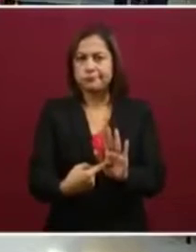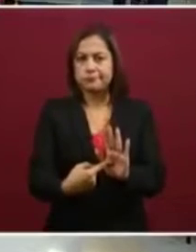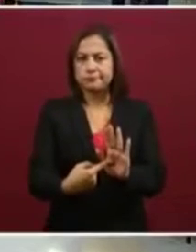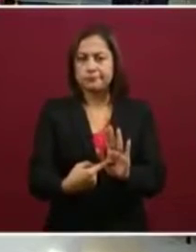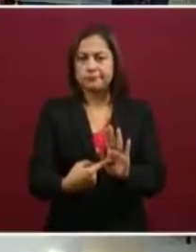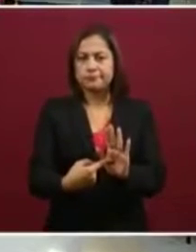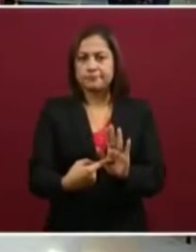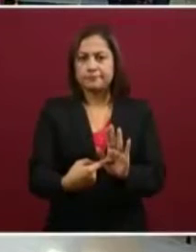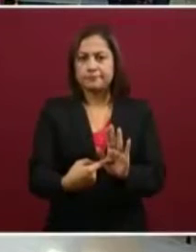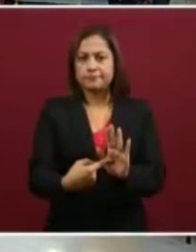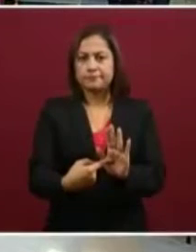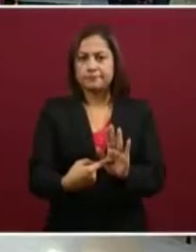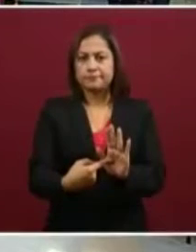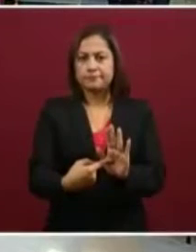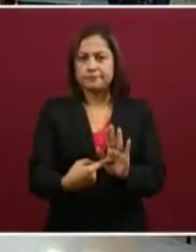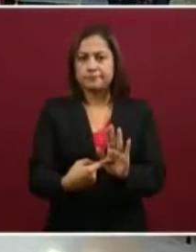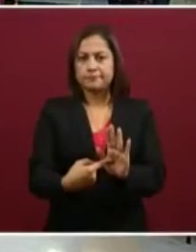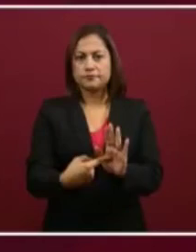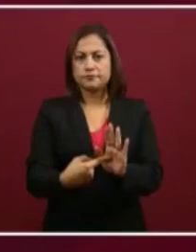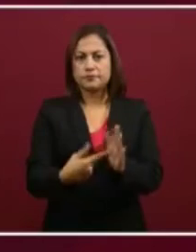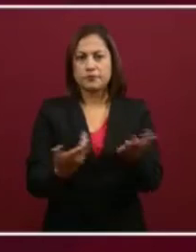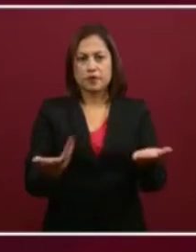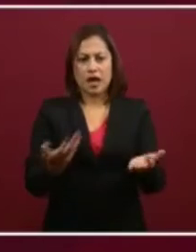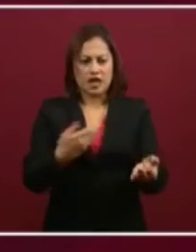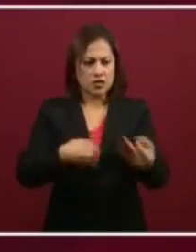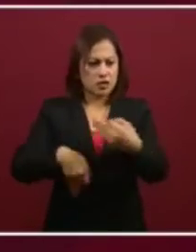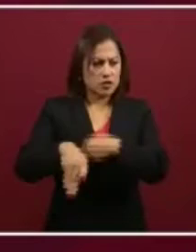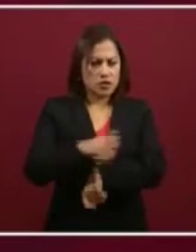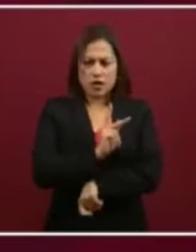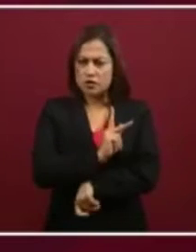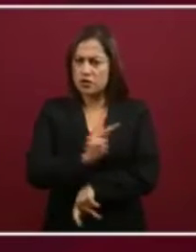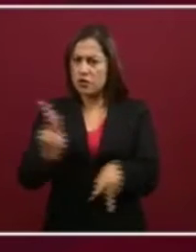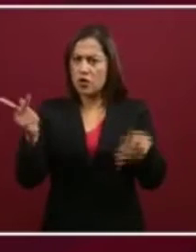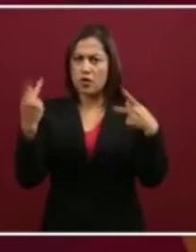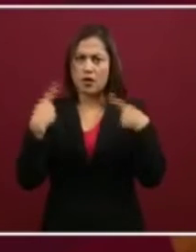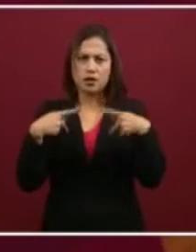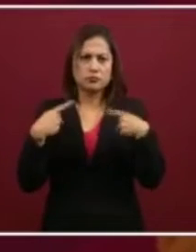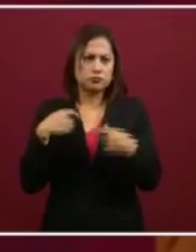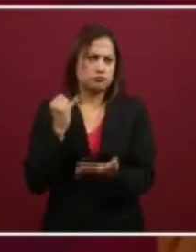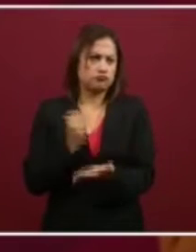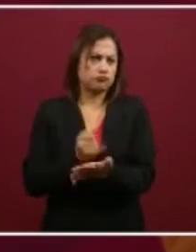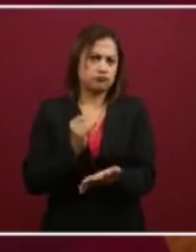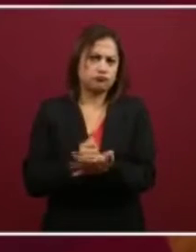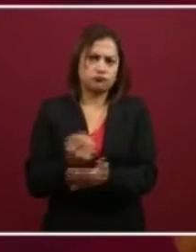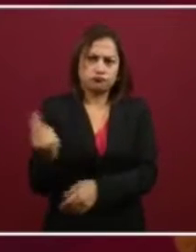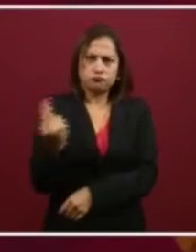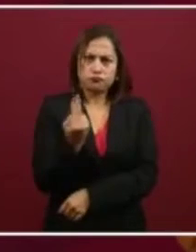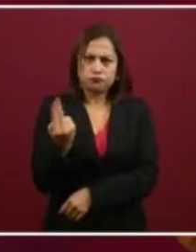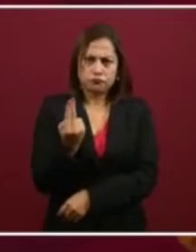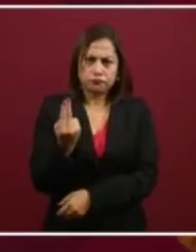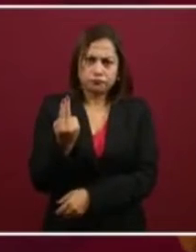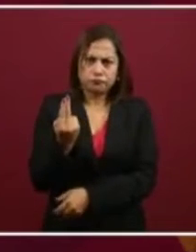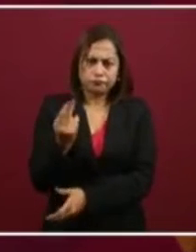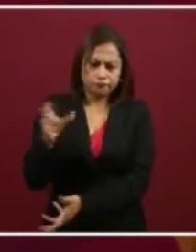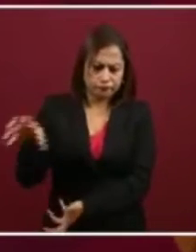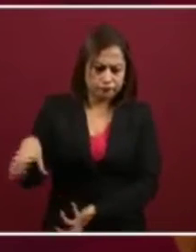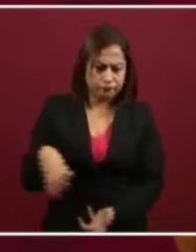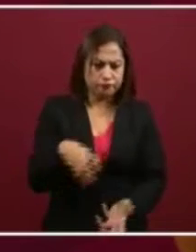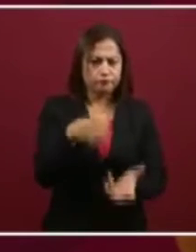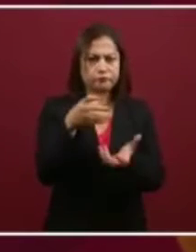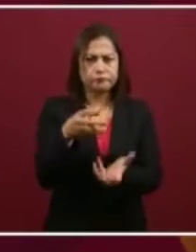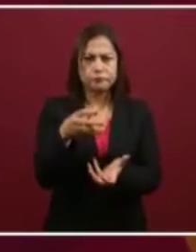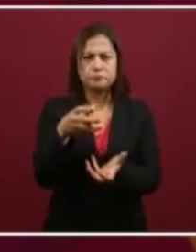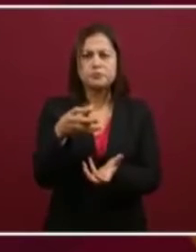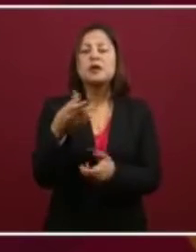Todos tenemos que contribuir. Lo que está mal es que